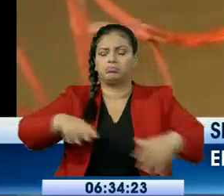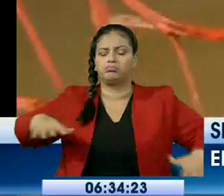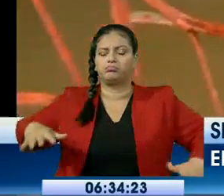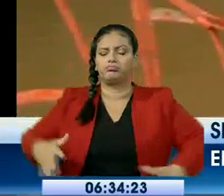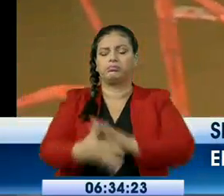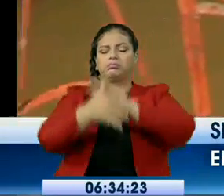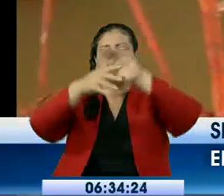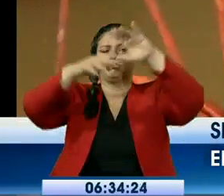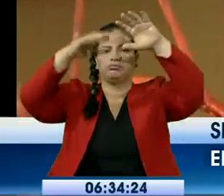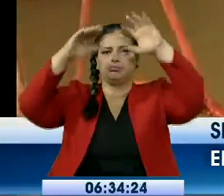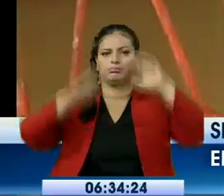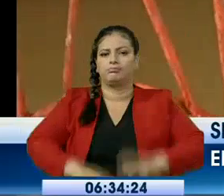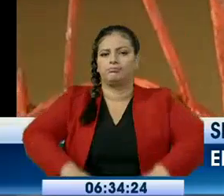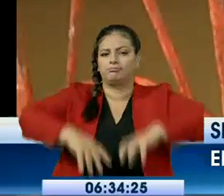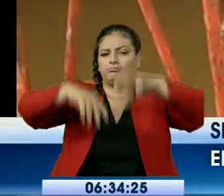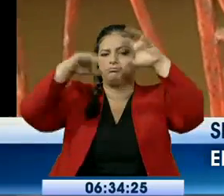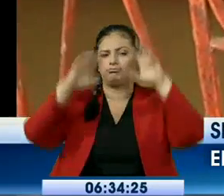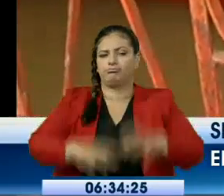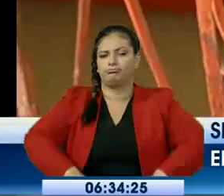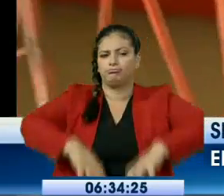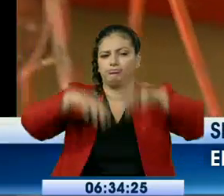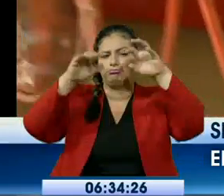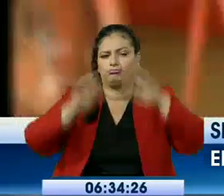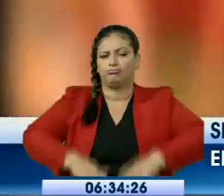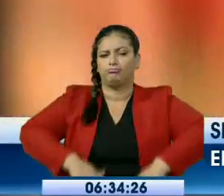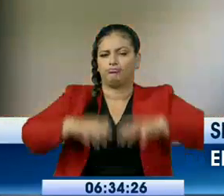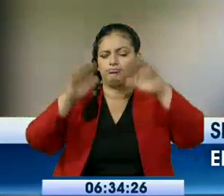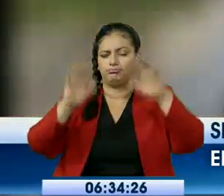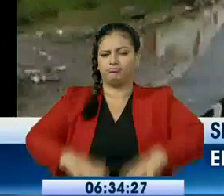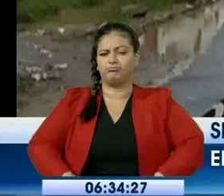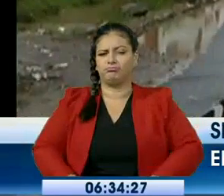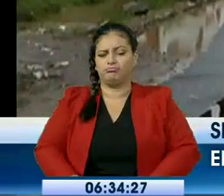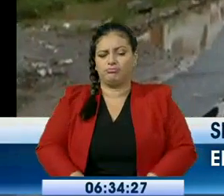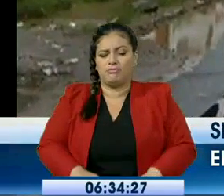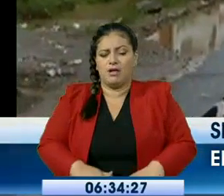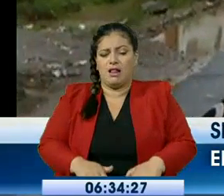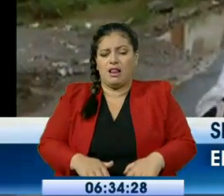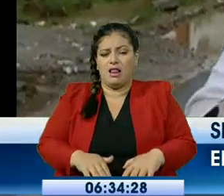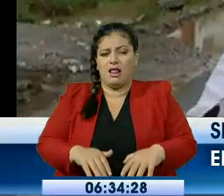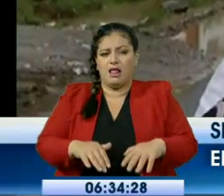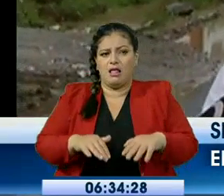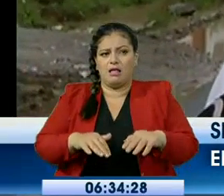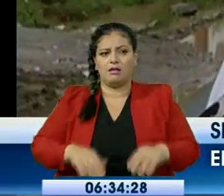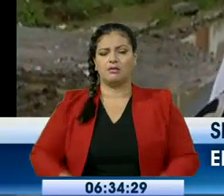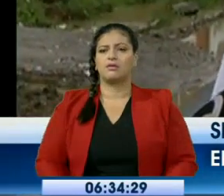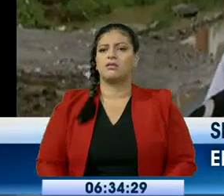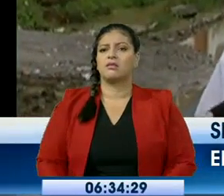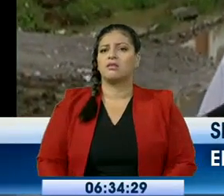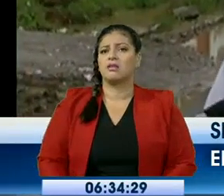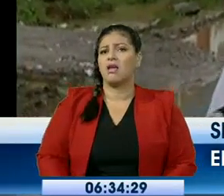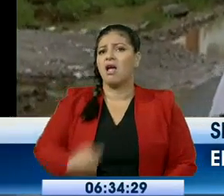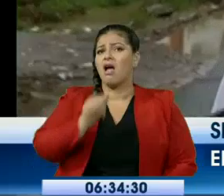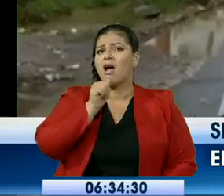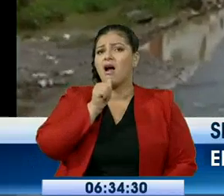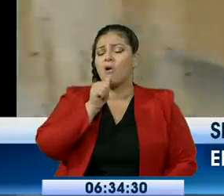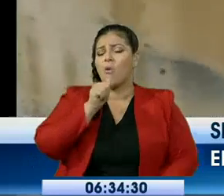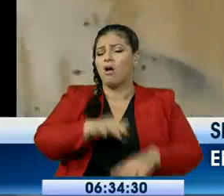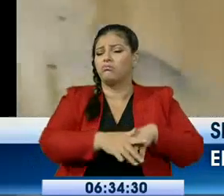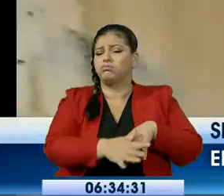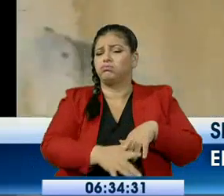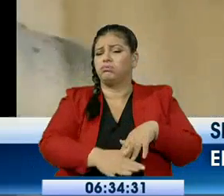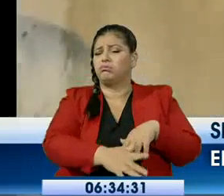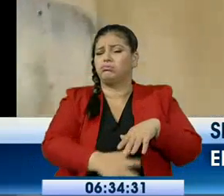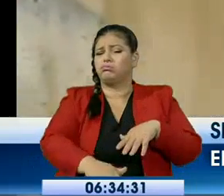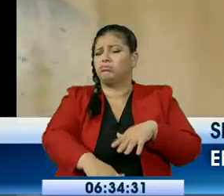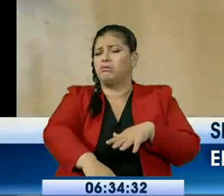el panorama que les queda es completamente distinto. Hay que se hacen pozas grandes que no dejan pasar a veces a los vehículos, los